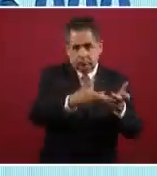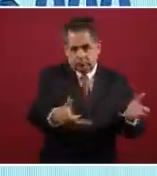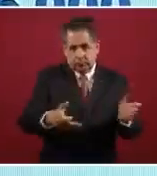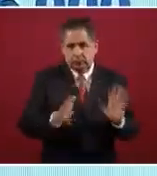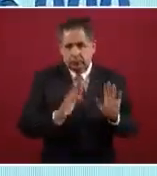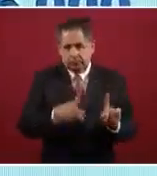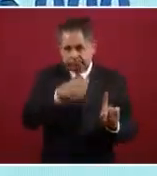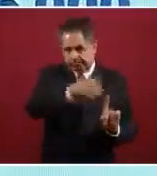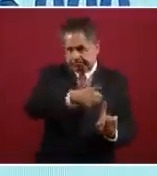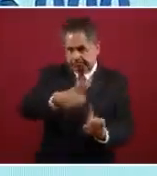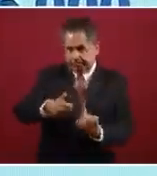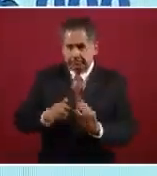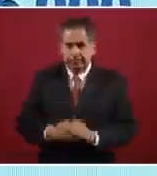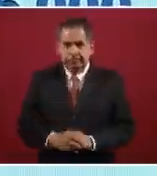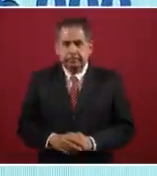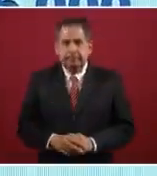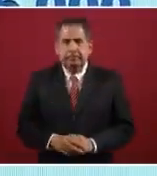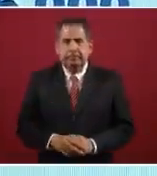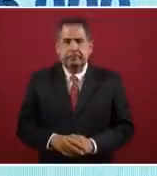empezamos.